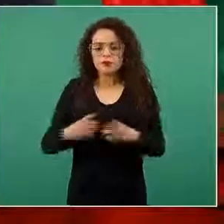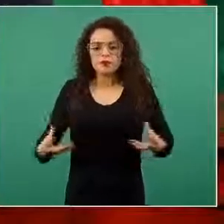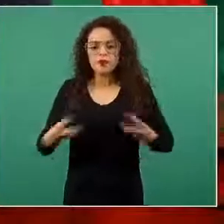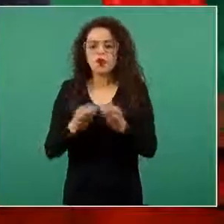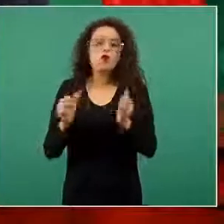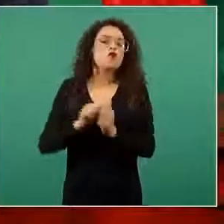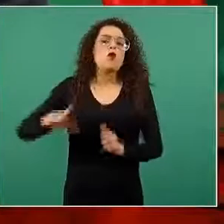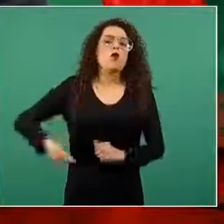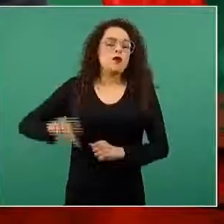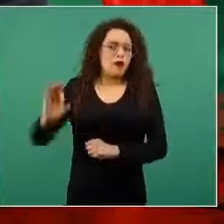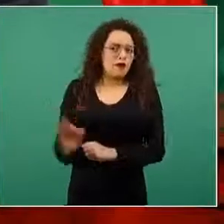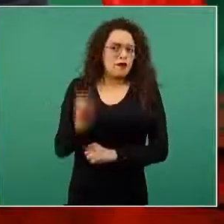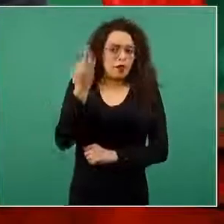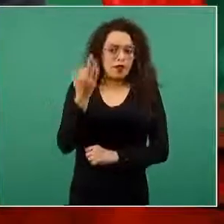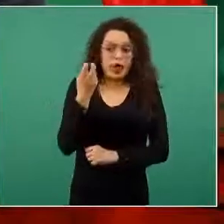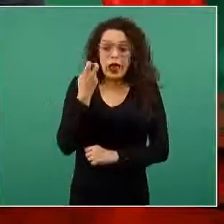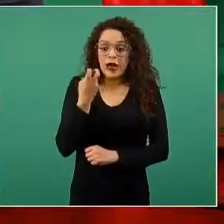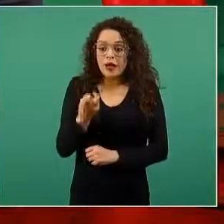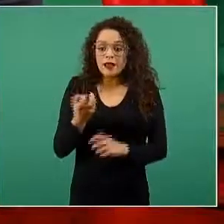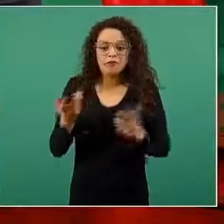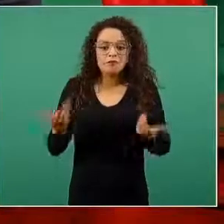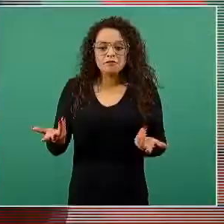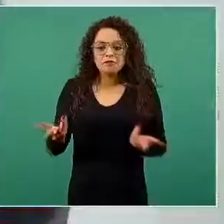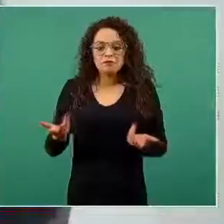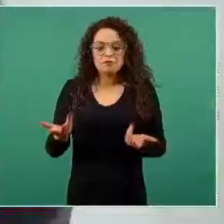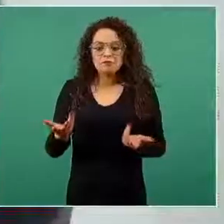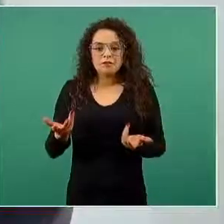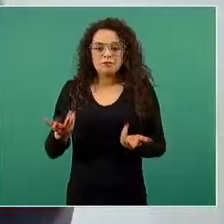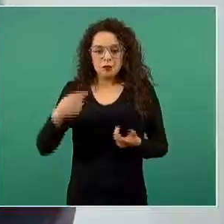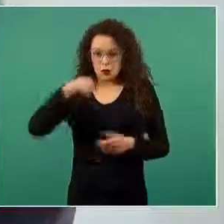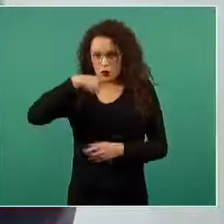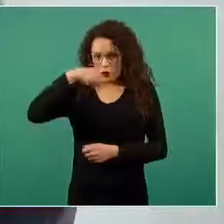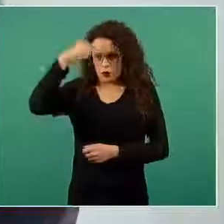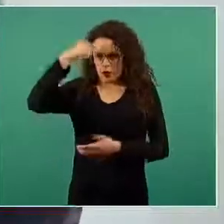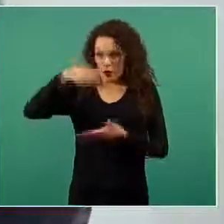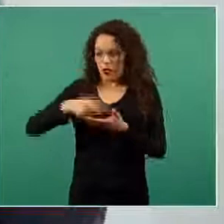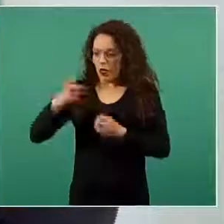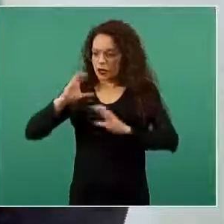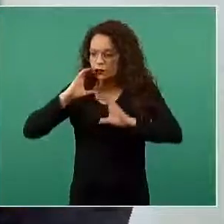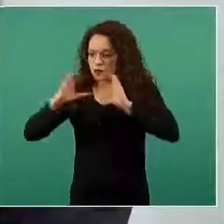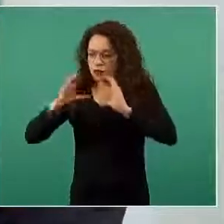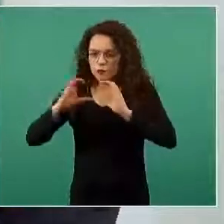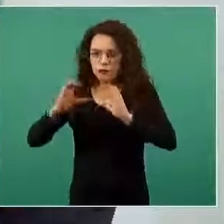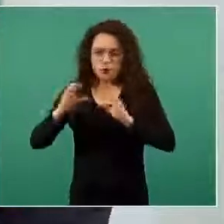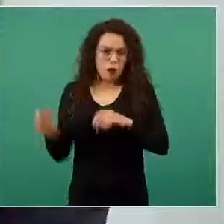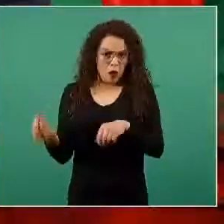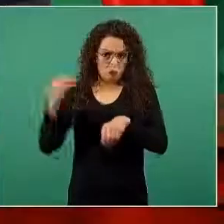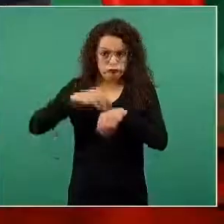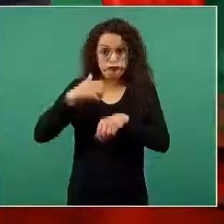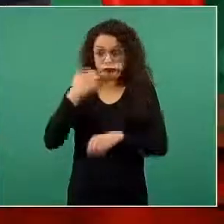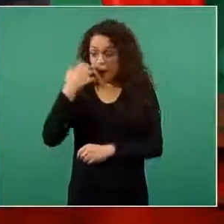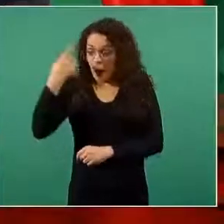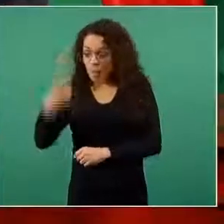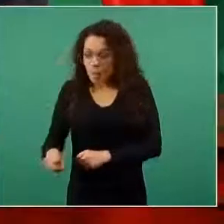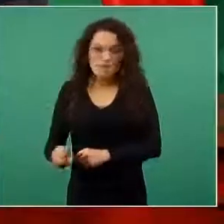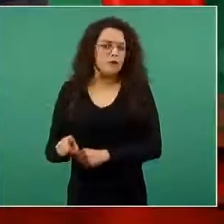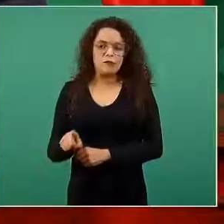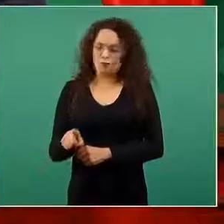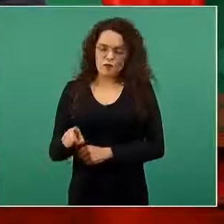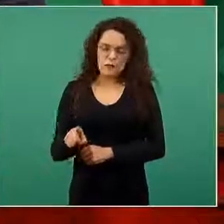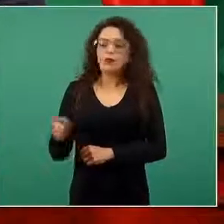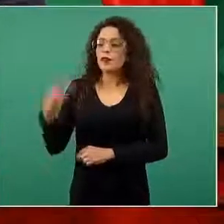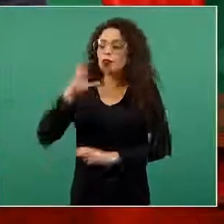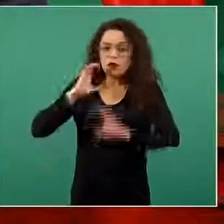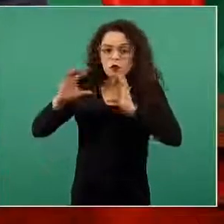federal. Entonces, esa fue, yo creo que la parte más, la parte de comunicación, más que imposición, esta parte de comunicación y de que